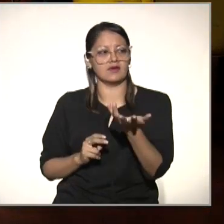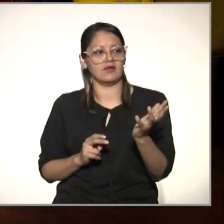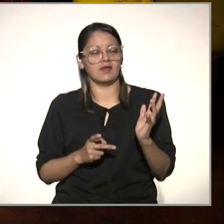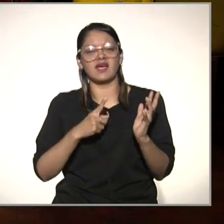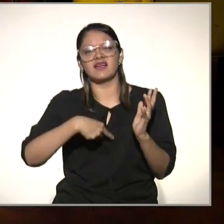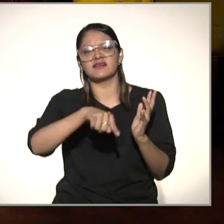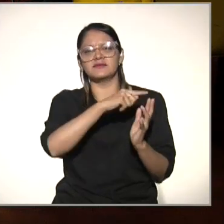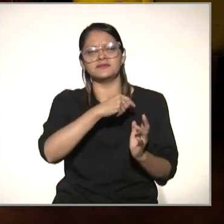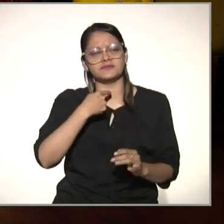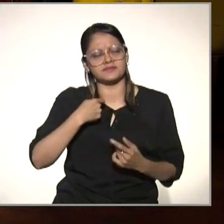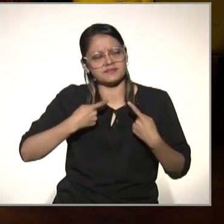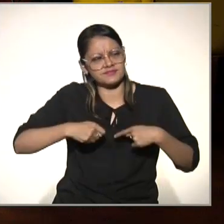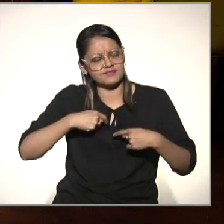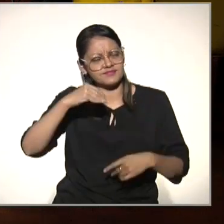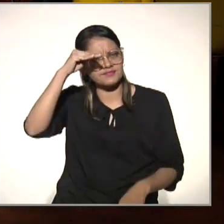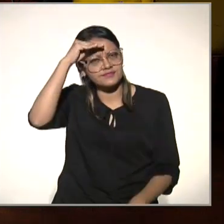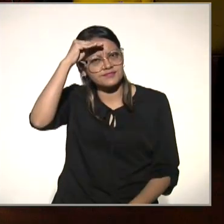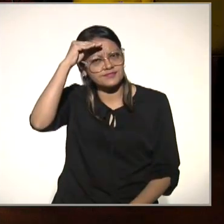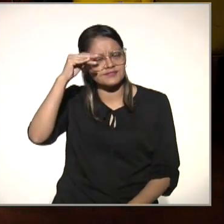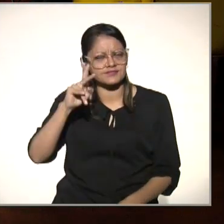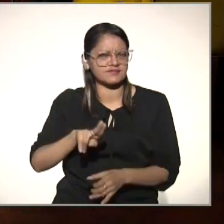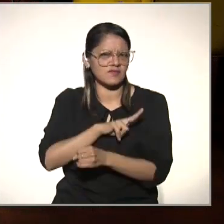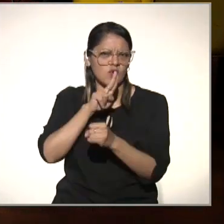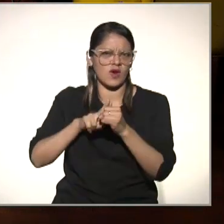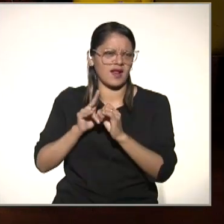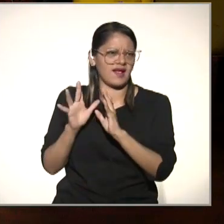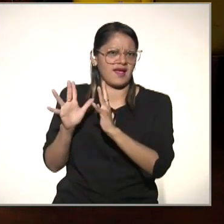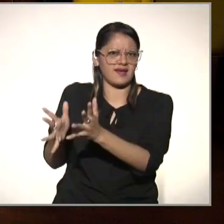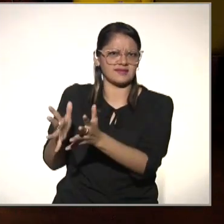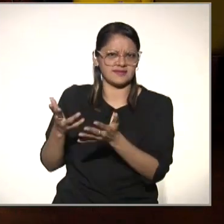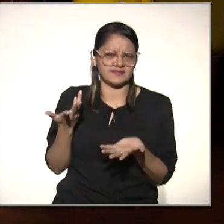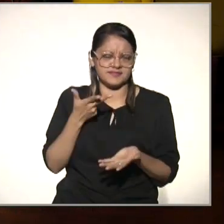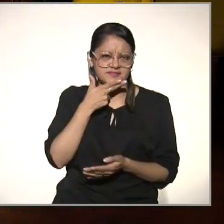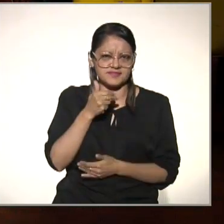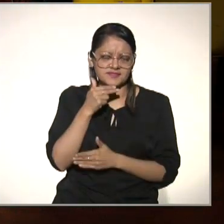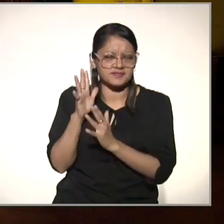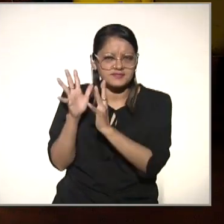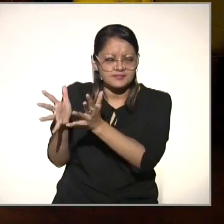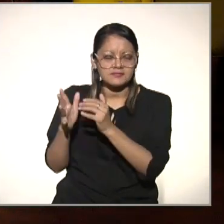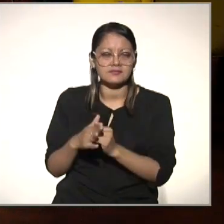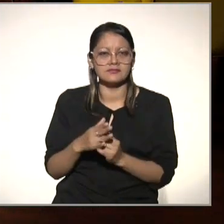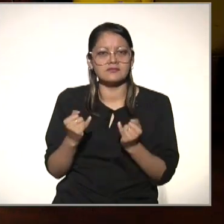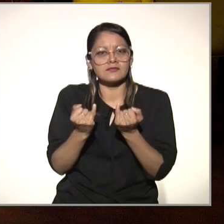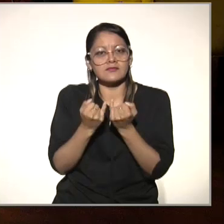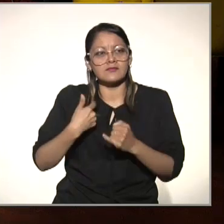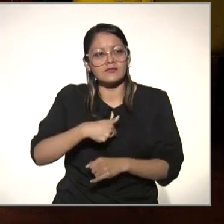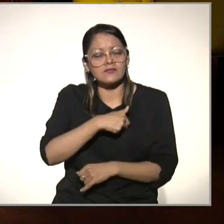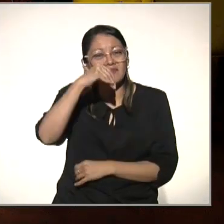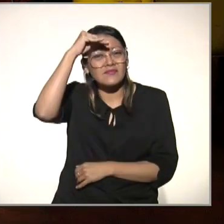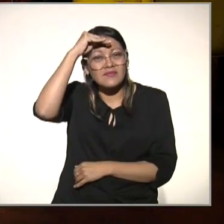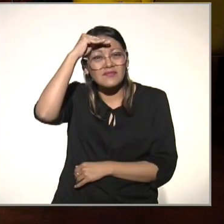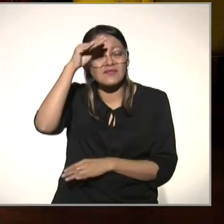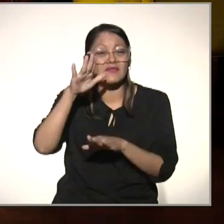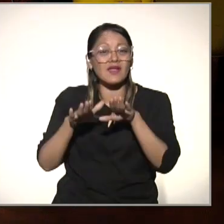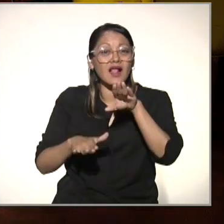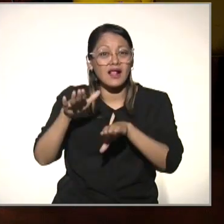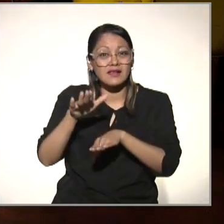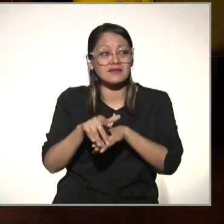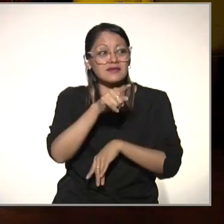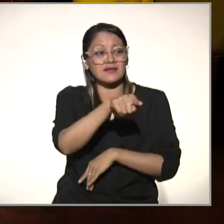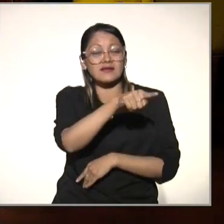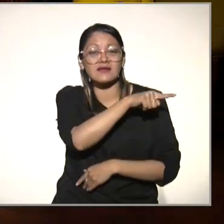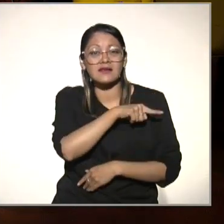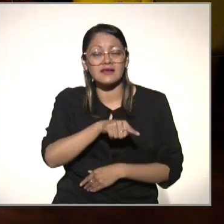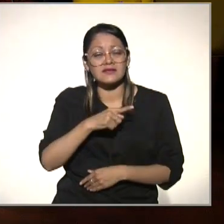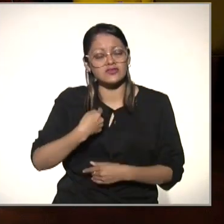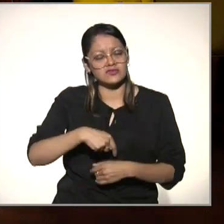y lo reafirmamos todas las personas de manera natural, lo naturalizamos y no vemos las microviolencias que cotidianamente vivimos